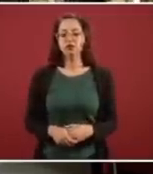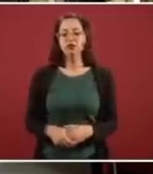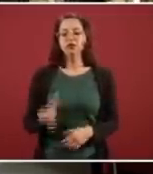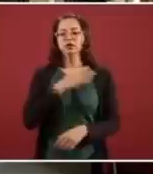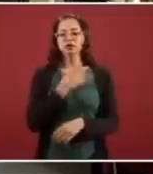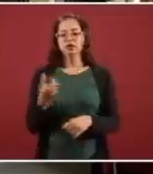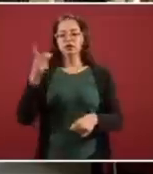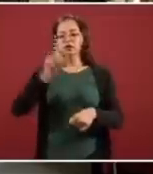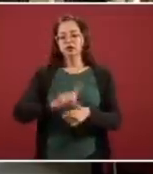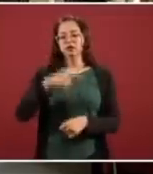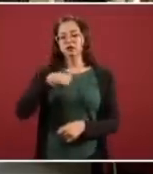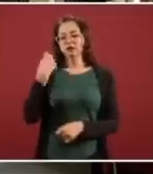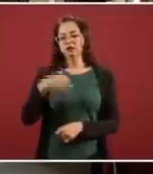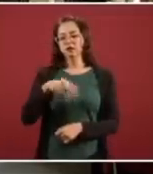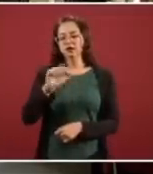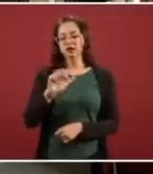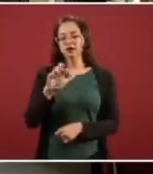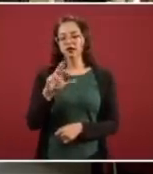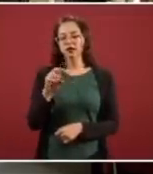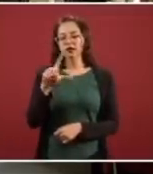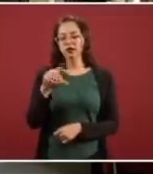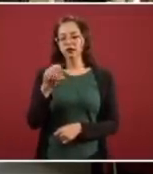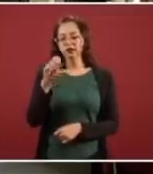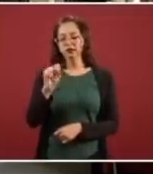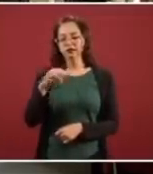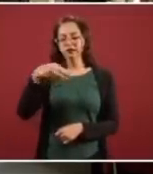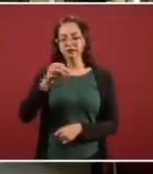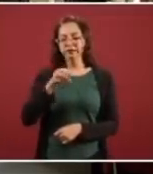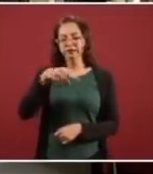Buenos días, señor presidente. Carlos Montesinos de la Hoguera. Y luego para atrás.